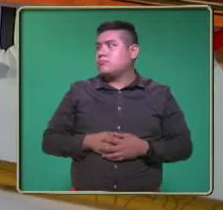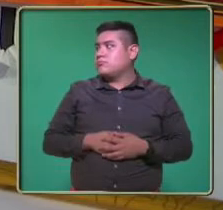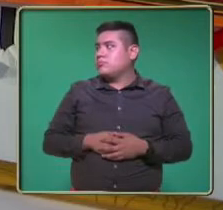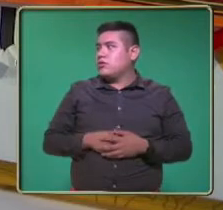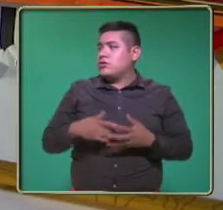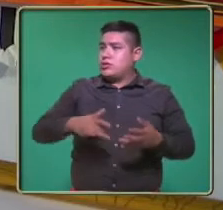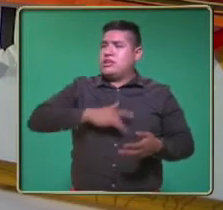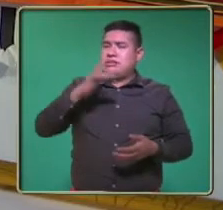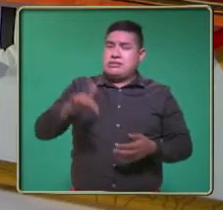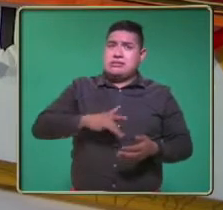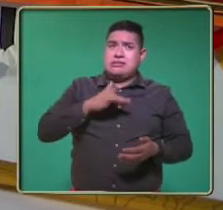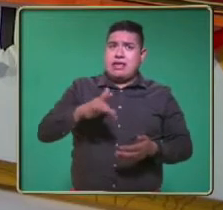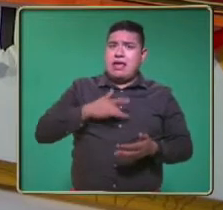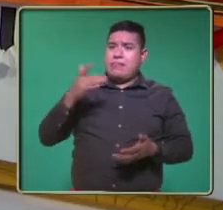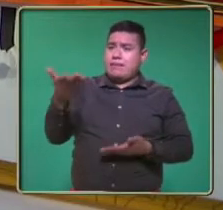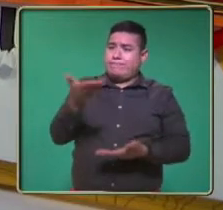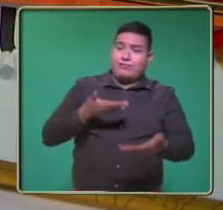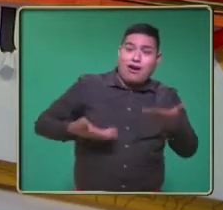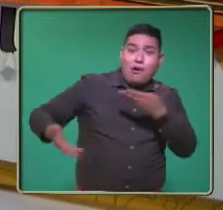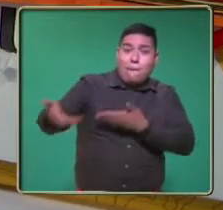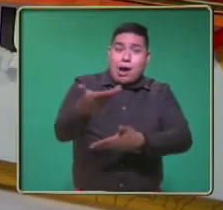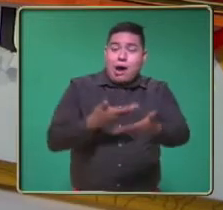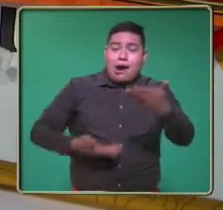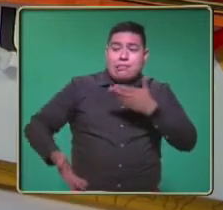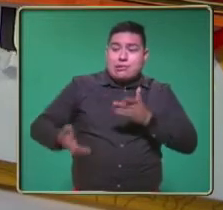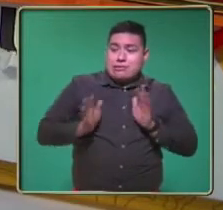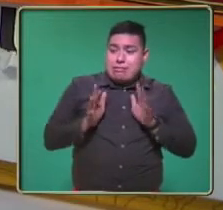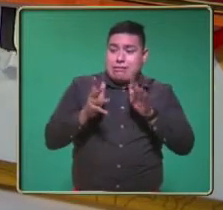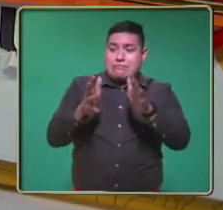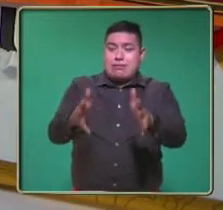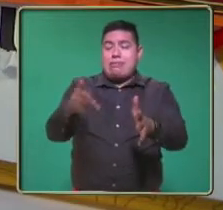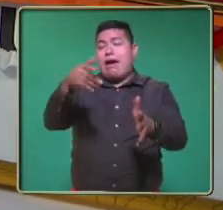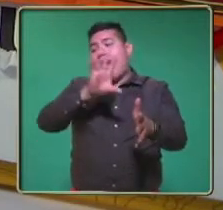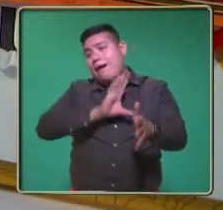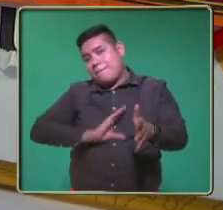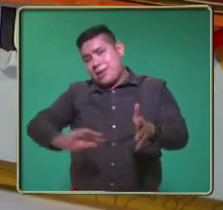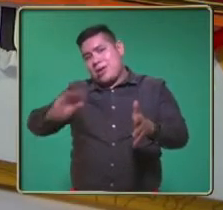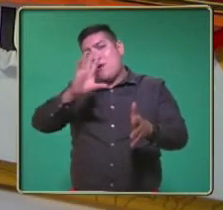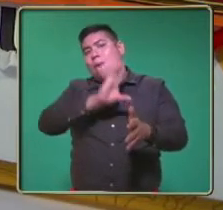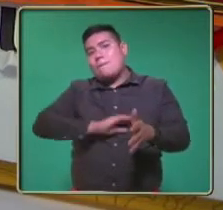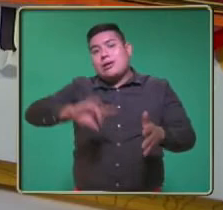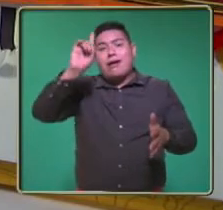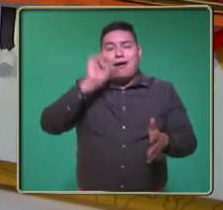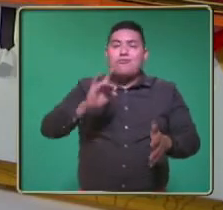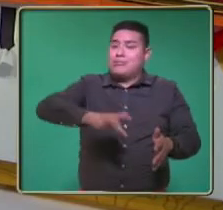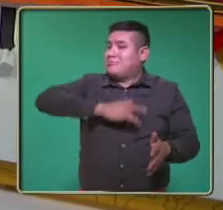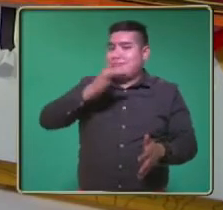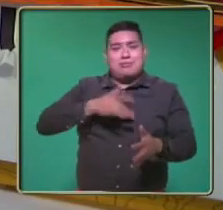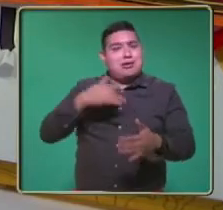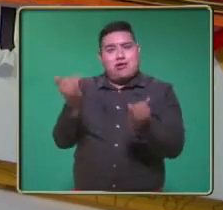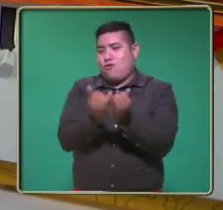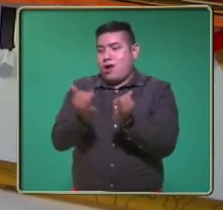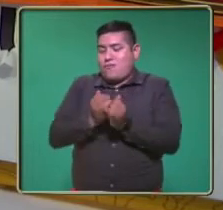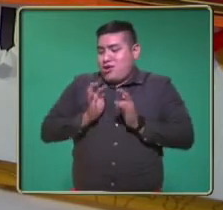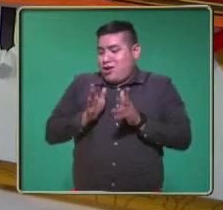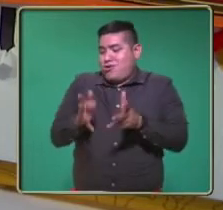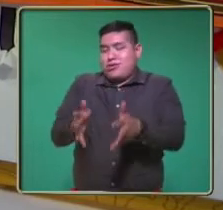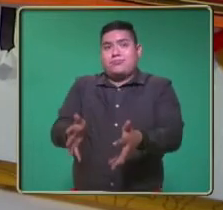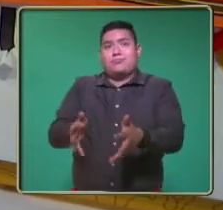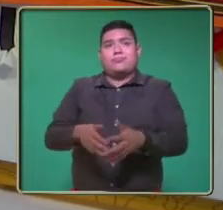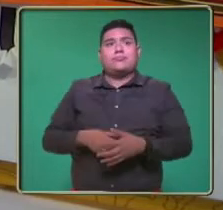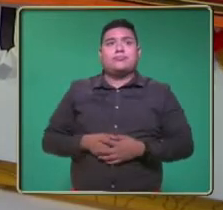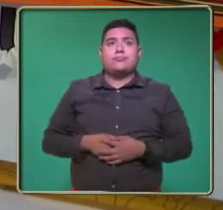vayamos sintiendo, es como se va a sentir nuestro hijo y es como se va a sentir nuestra